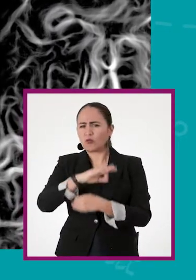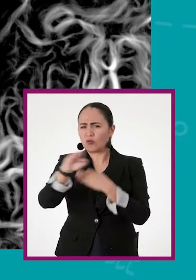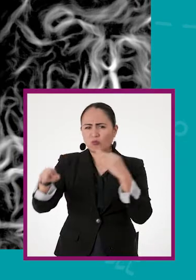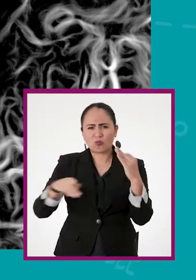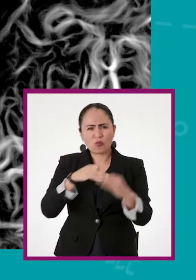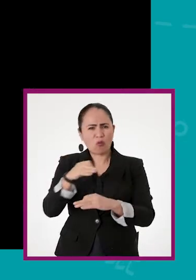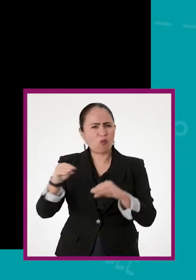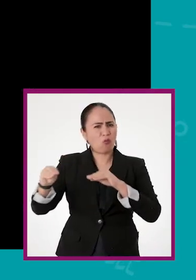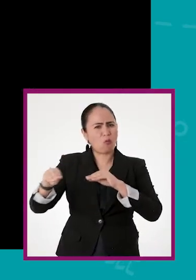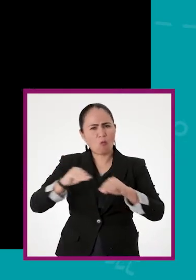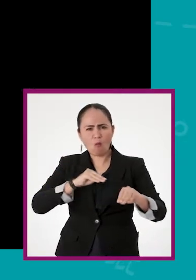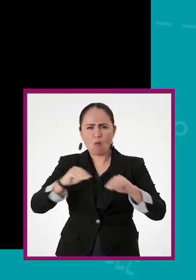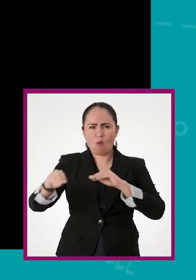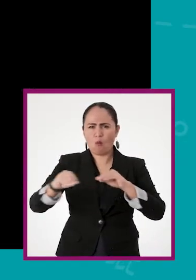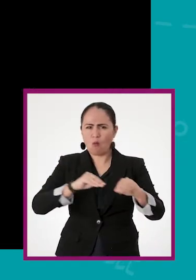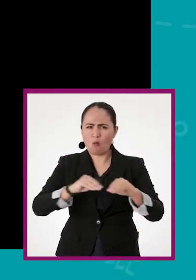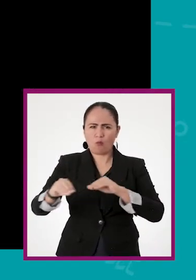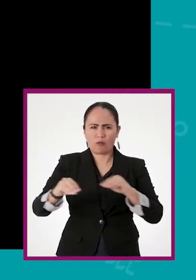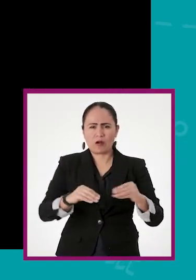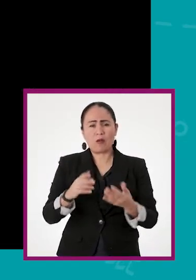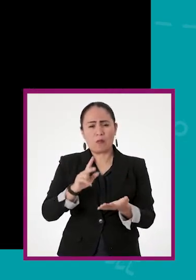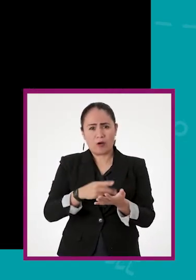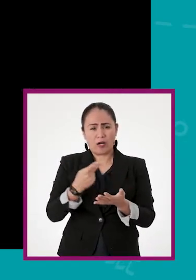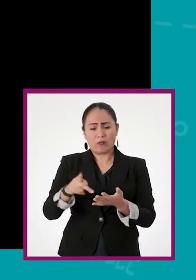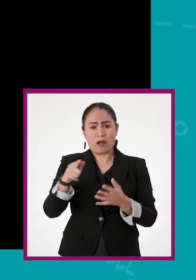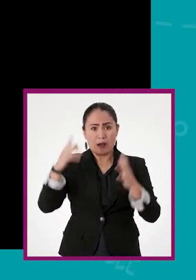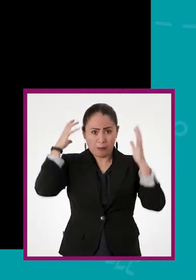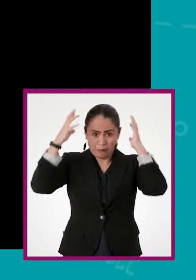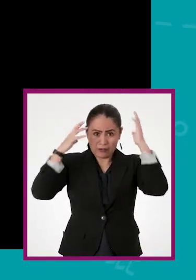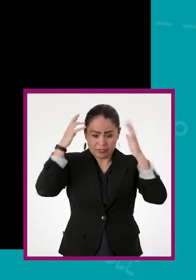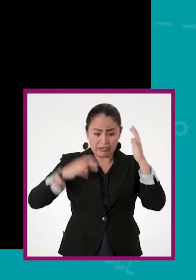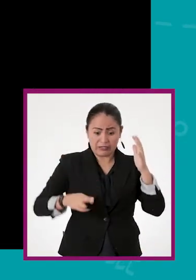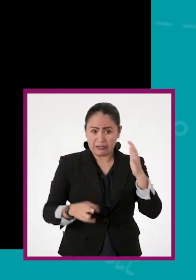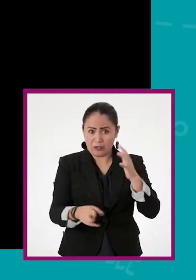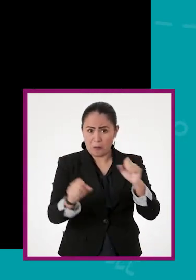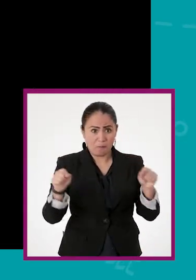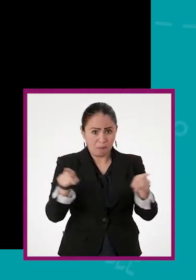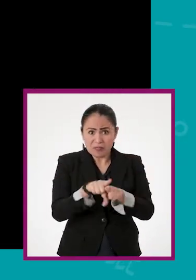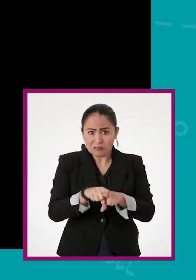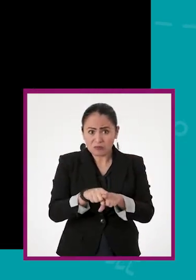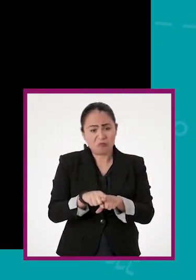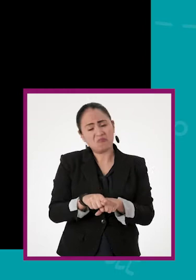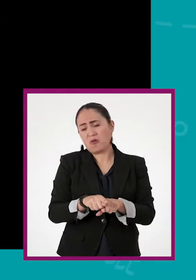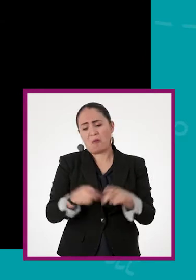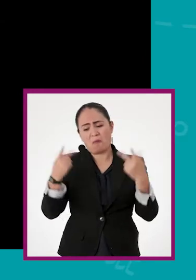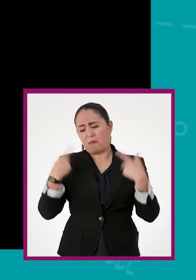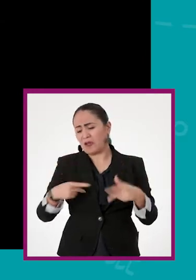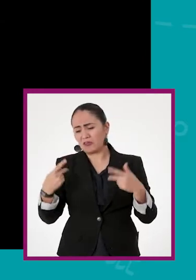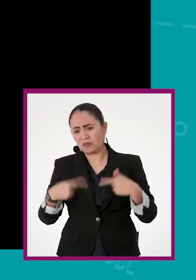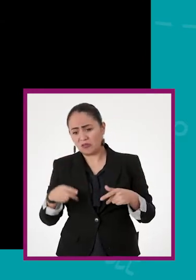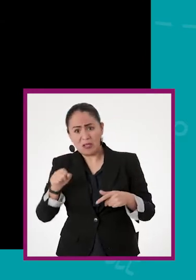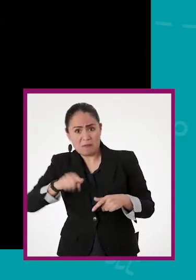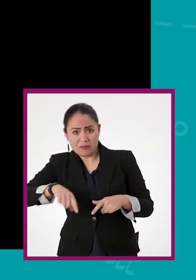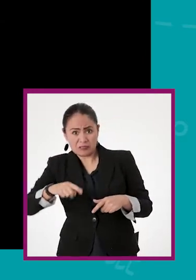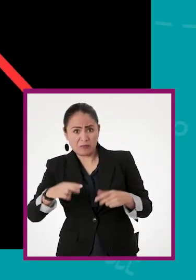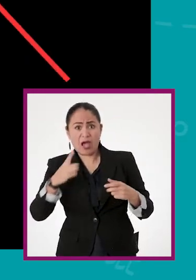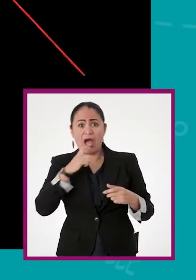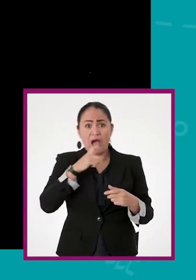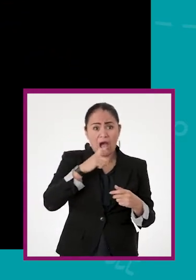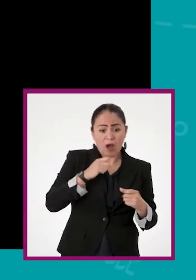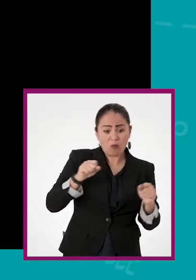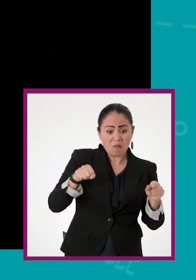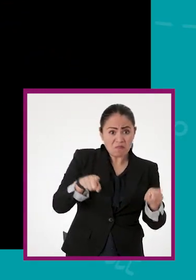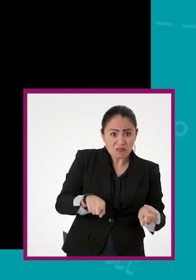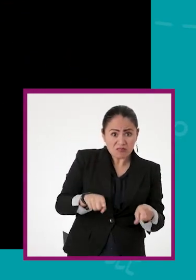Todo fluye, nos dice. Nadie puede bañarse dos veces en el mismo río porque ni la persona ni las aguas serán